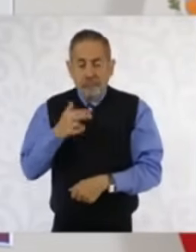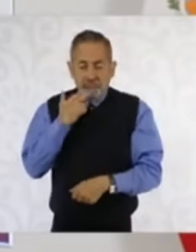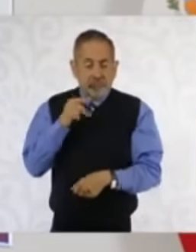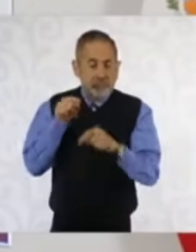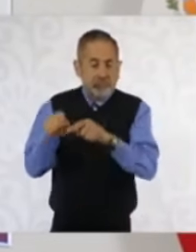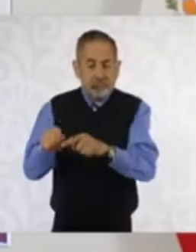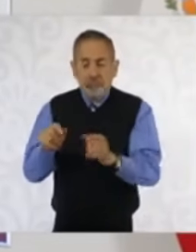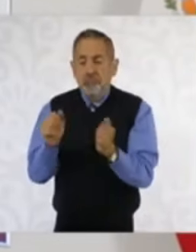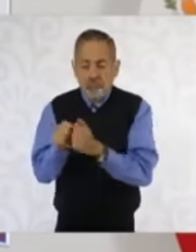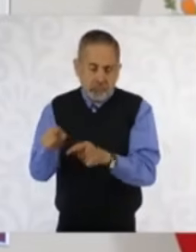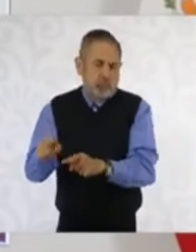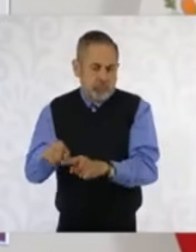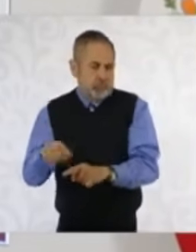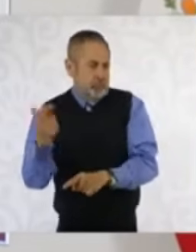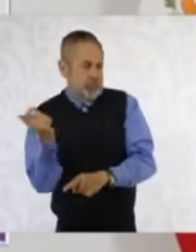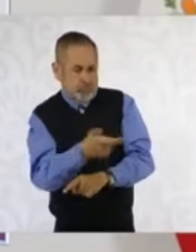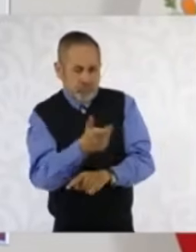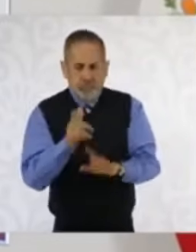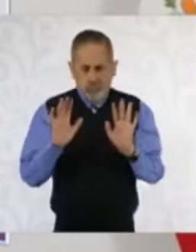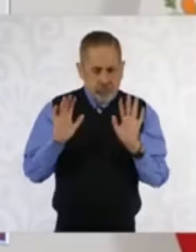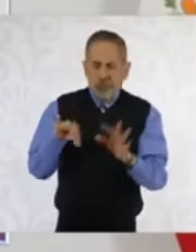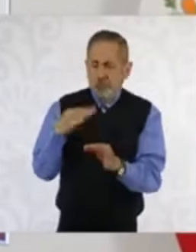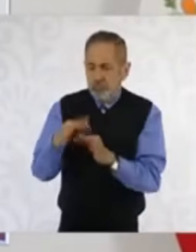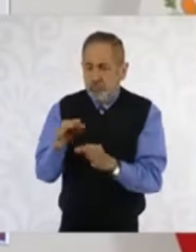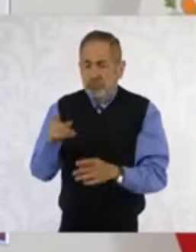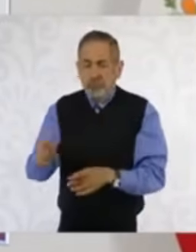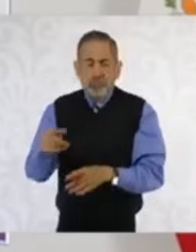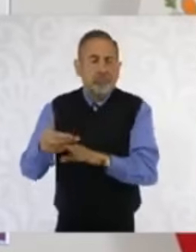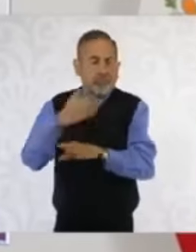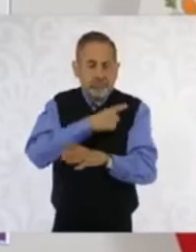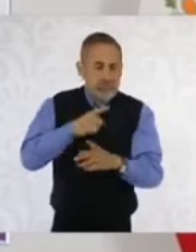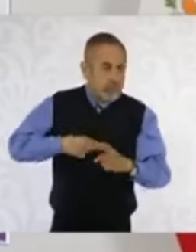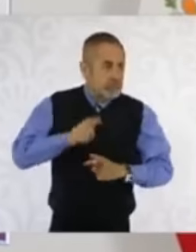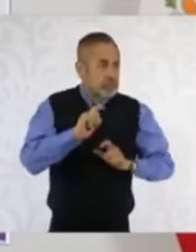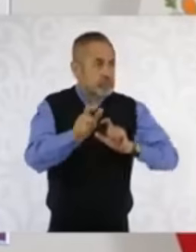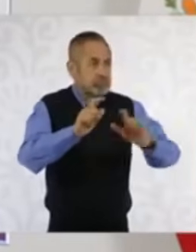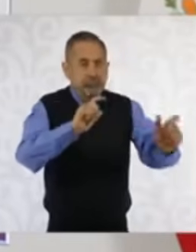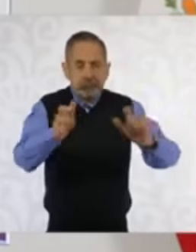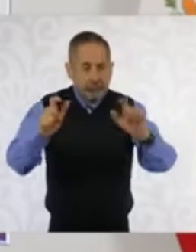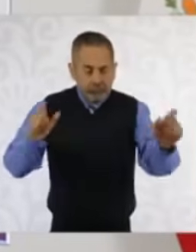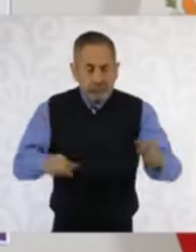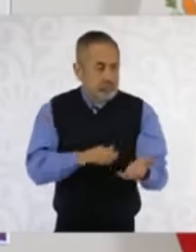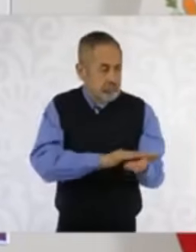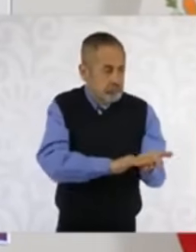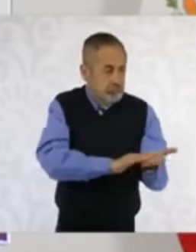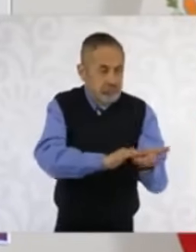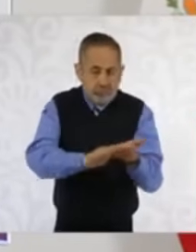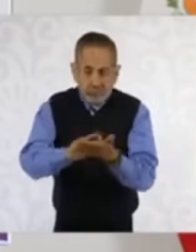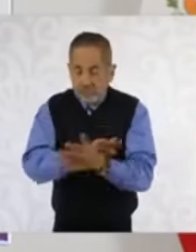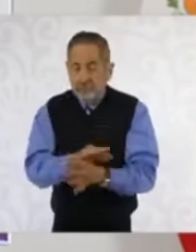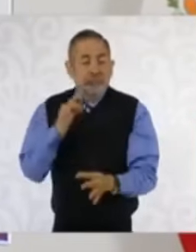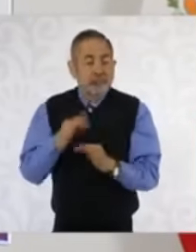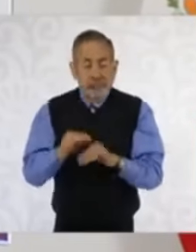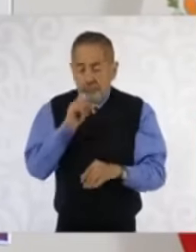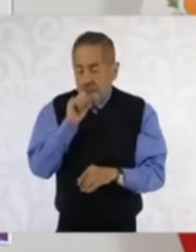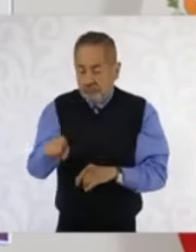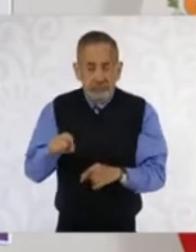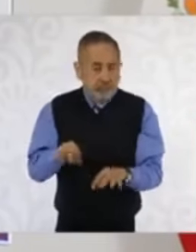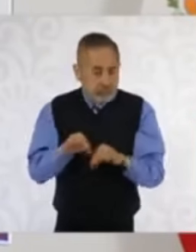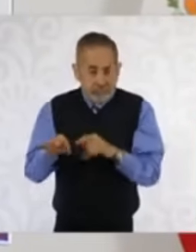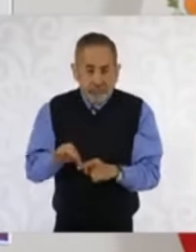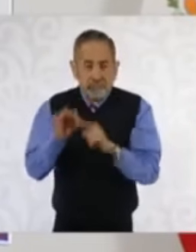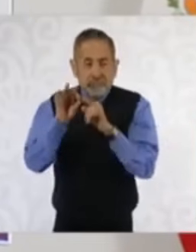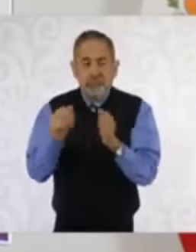es en el caso en que no logren obtener un mejor monto de pensión que el ISSSTE garantiza. Les pagan mínimo esta cantidad, no les pueden pagar